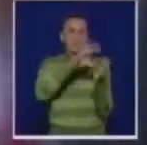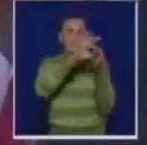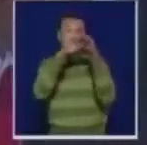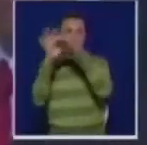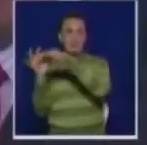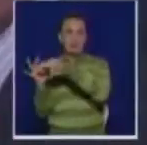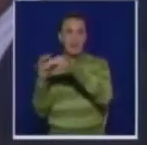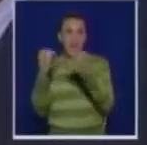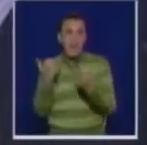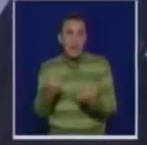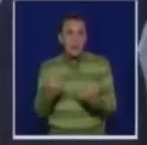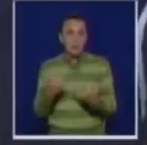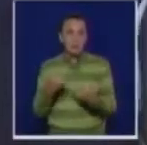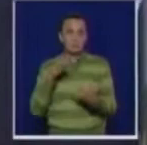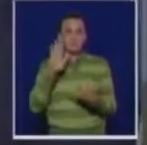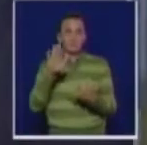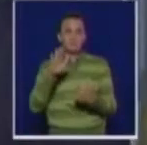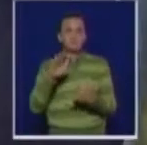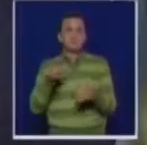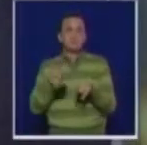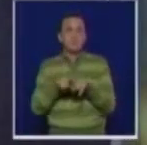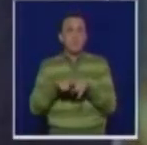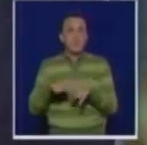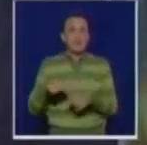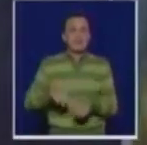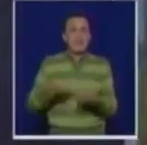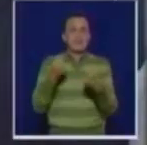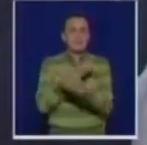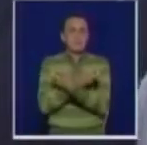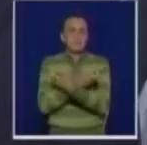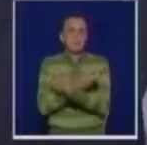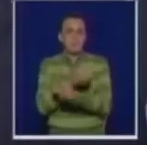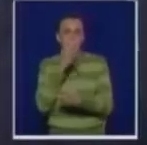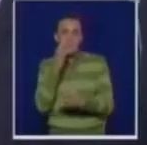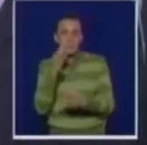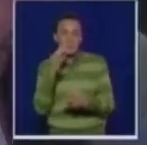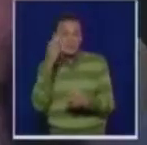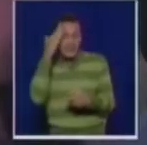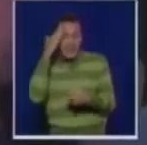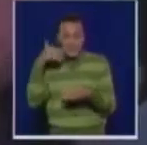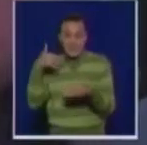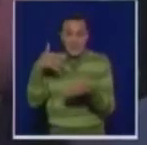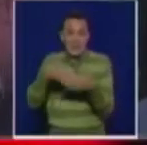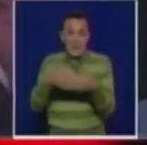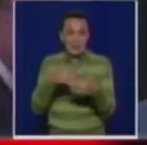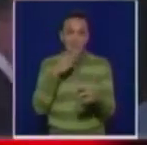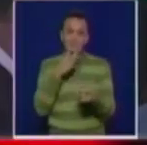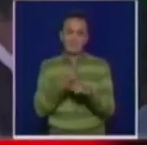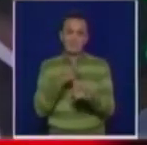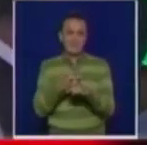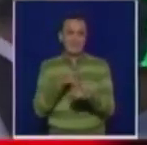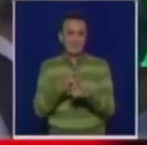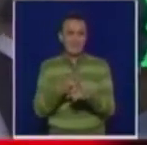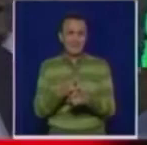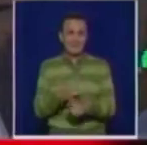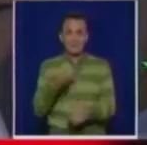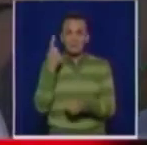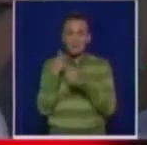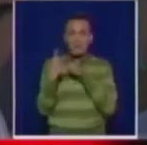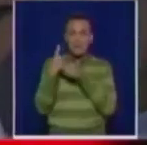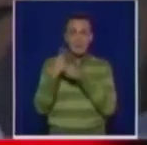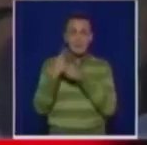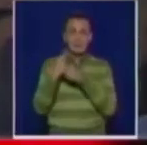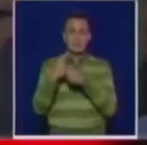Hoy, después de soportar una fractura de clavícula, confiesa que no ha sido un año fácil. más suave después de Olímpicos. El año pasado